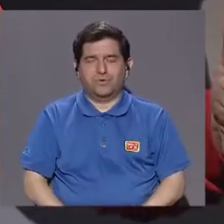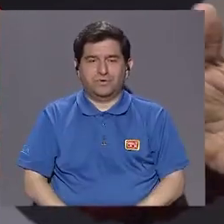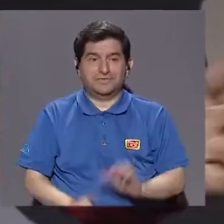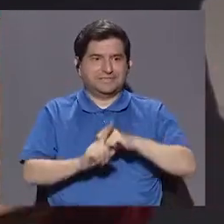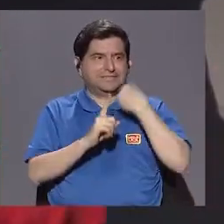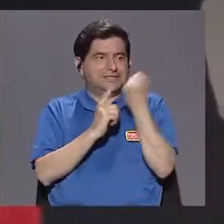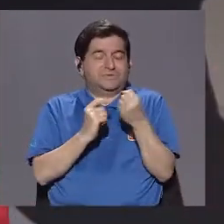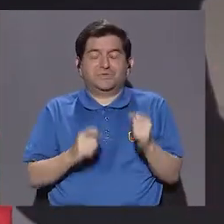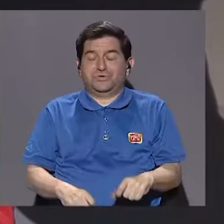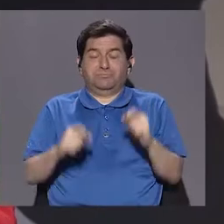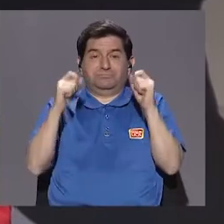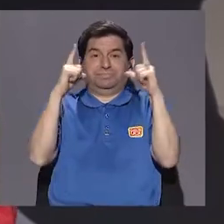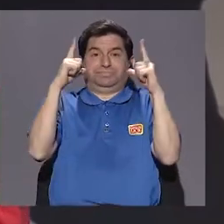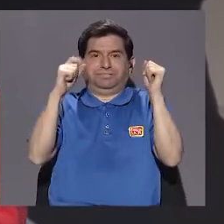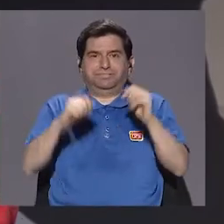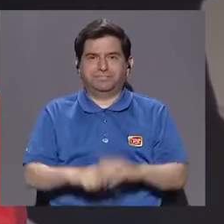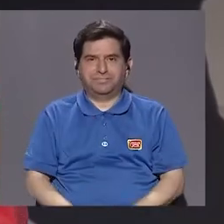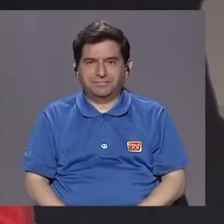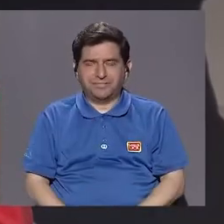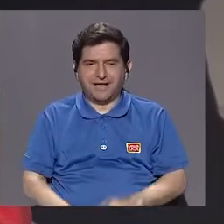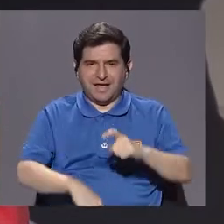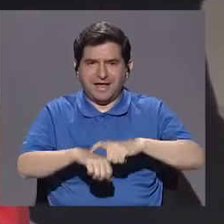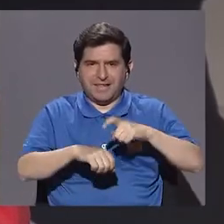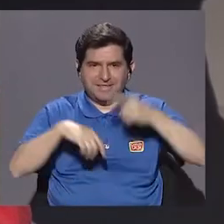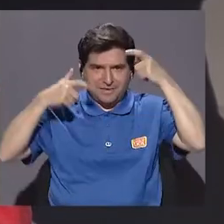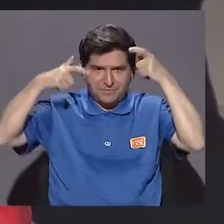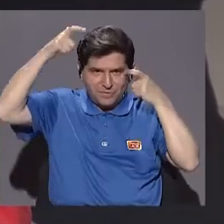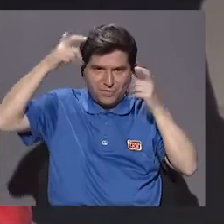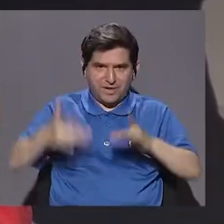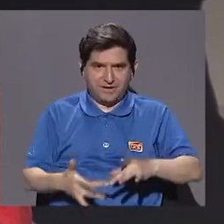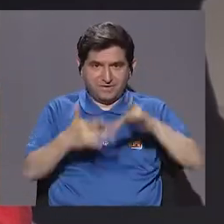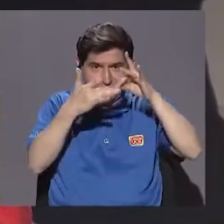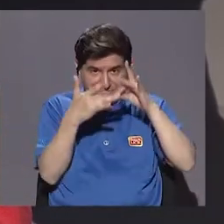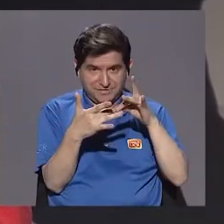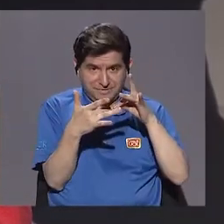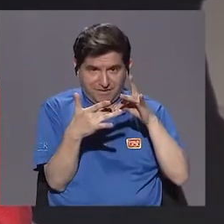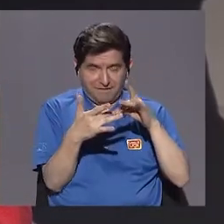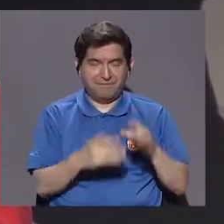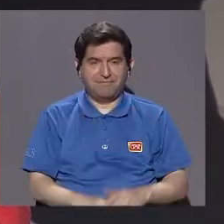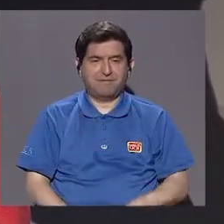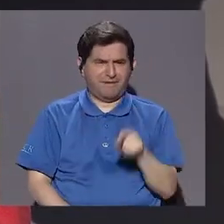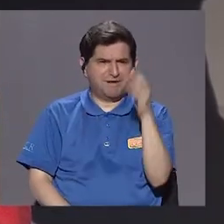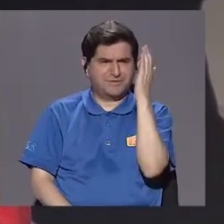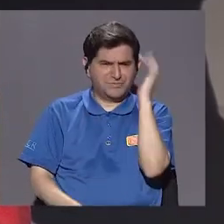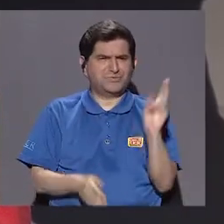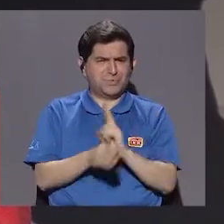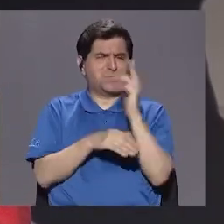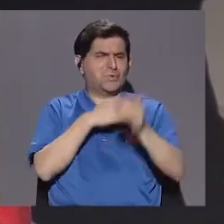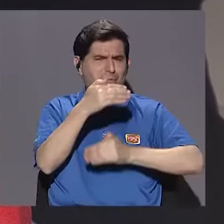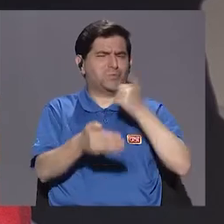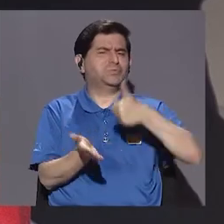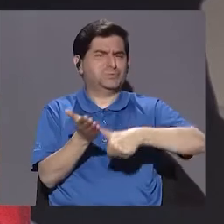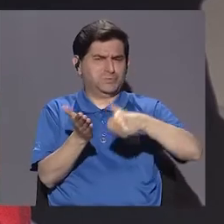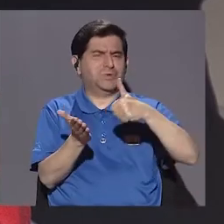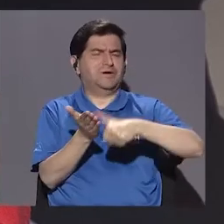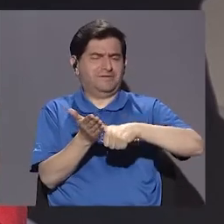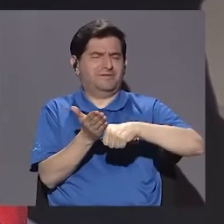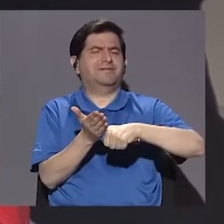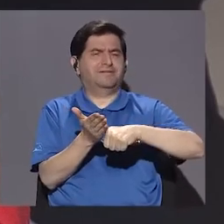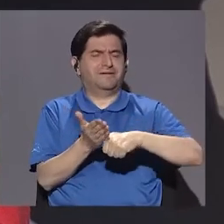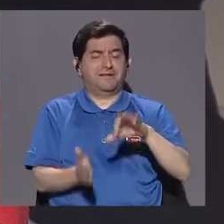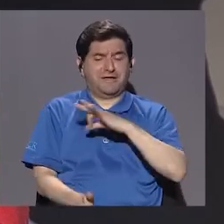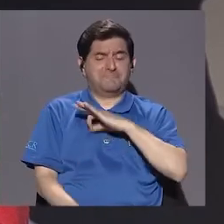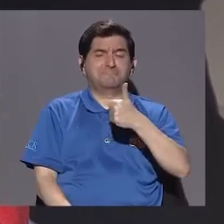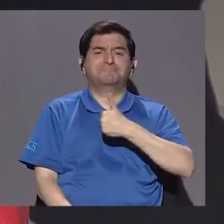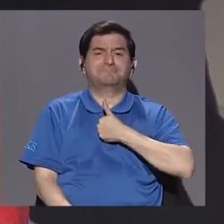cosa extraordinaria entonces durante el periodo de chávez particularmente chávez supo utilizar ese proceso electoral en su